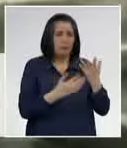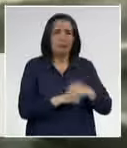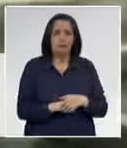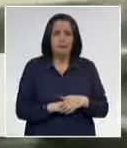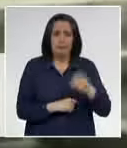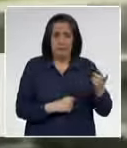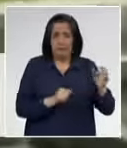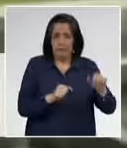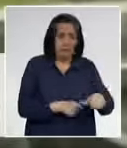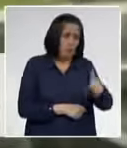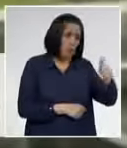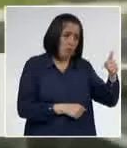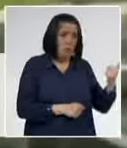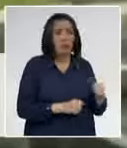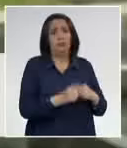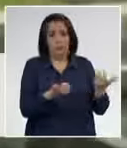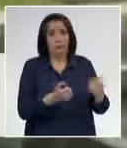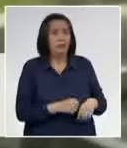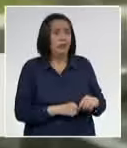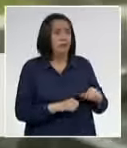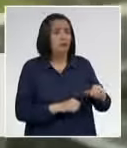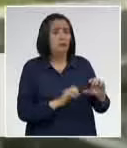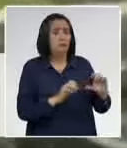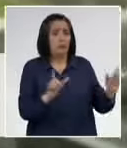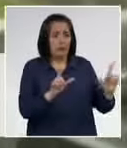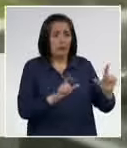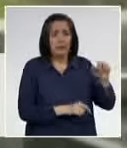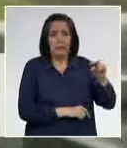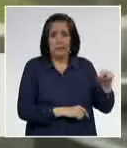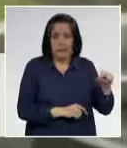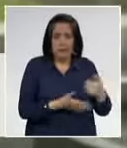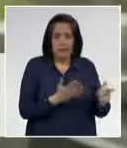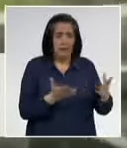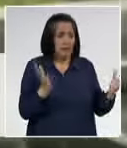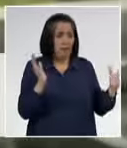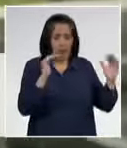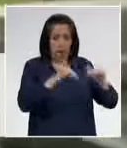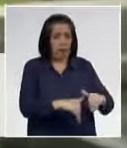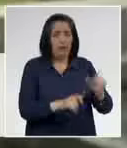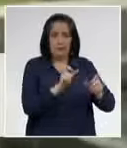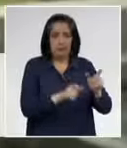lo que están haciendo otros medios de comunicación como Canal Eñe, ¿no? Que destruyen a las personas. ¿Y sabe por